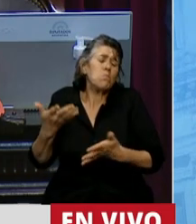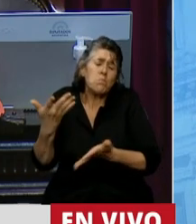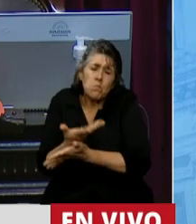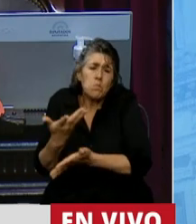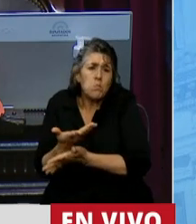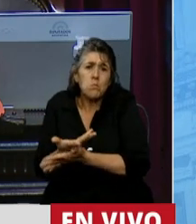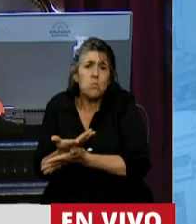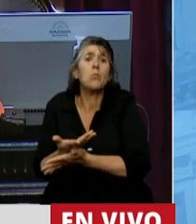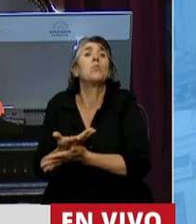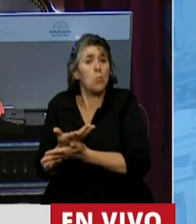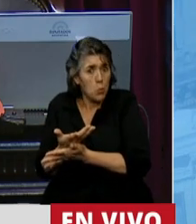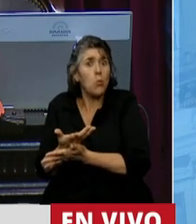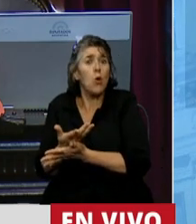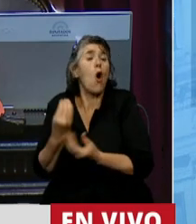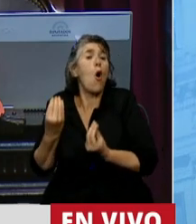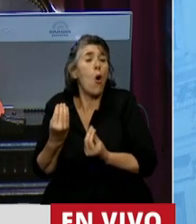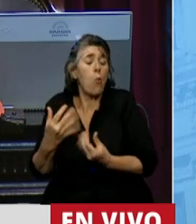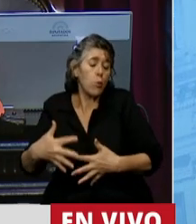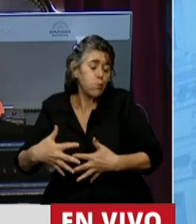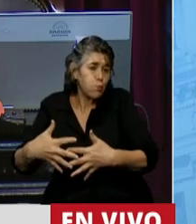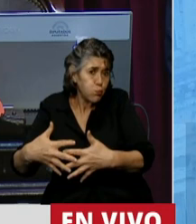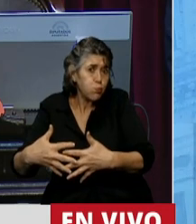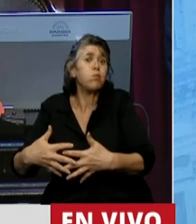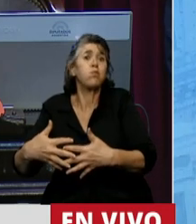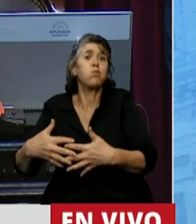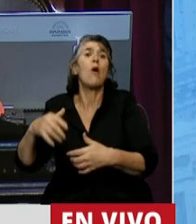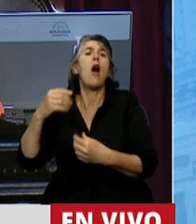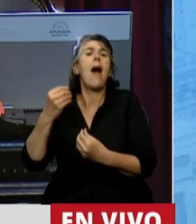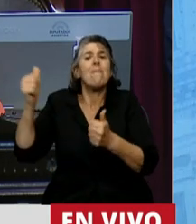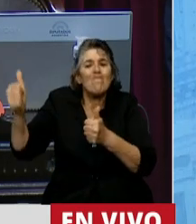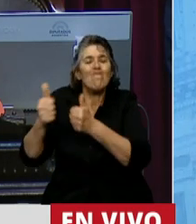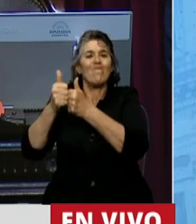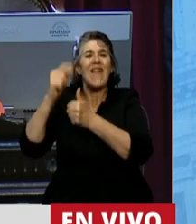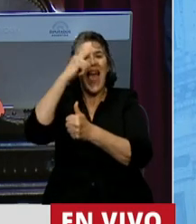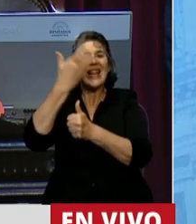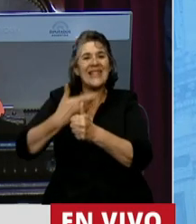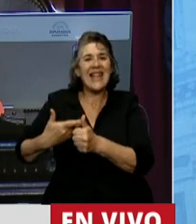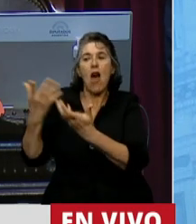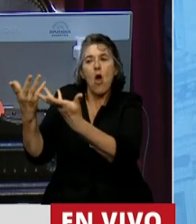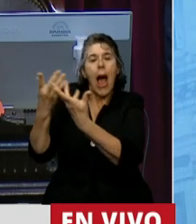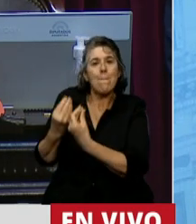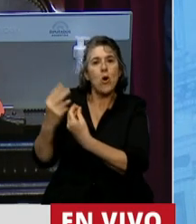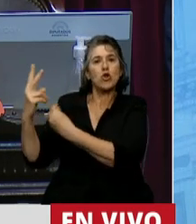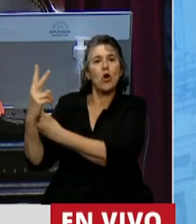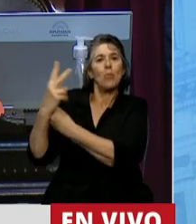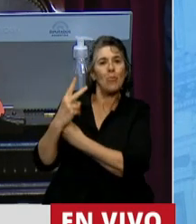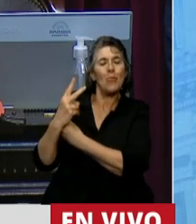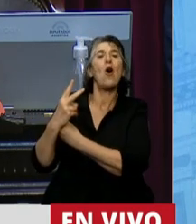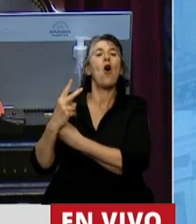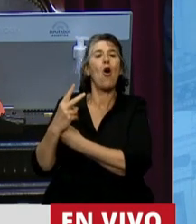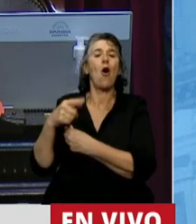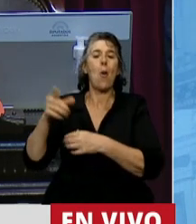podrán hacer con el acompañamiento del Estado y con el programa de los 1000 días que más tarde trataremos. El aborto no